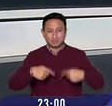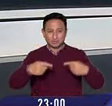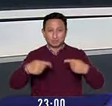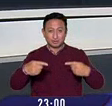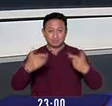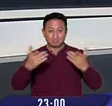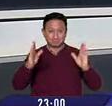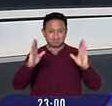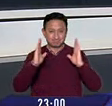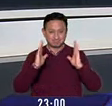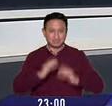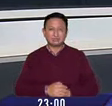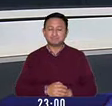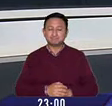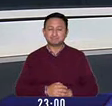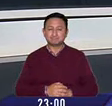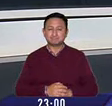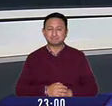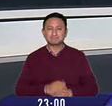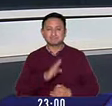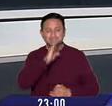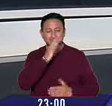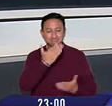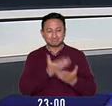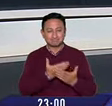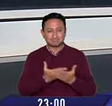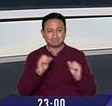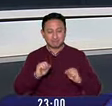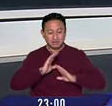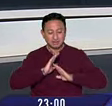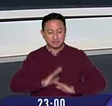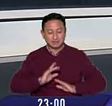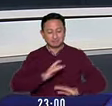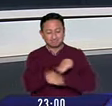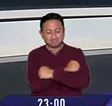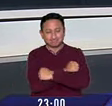sobre todo esa fiel sintonía. Siempre agradecidos. Que descansen. Un abrazo grande.